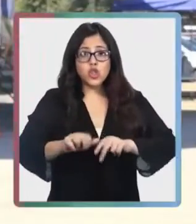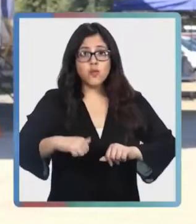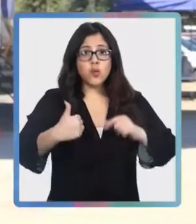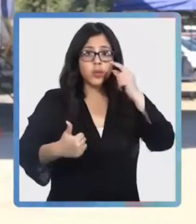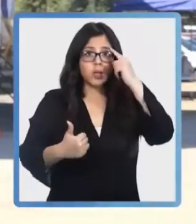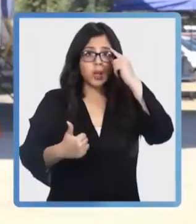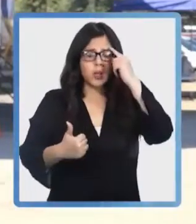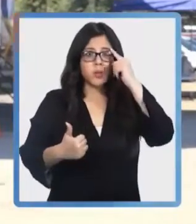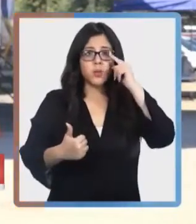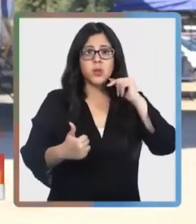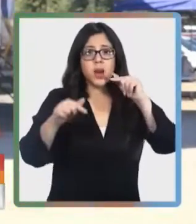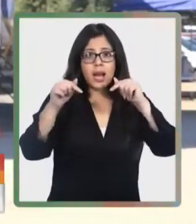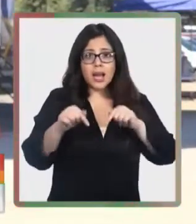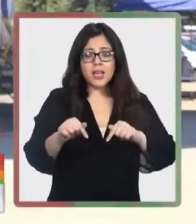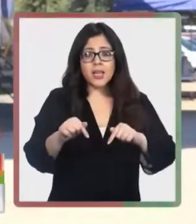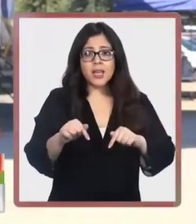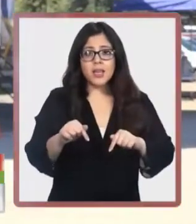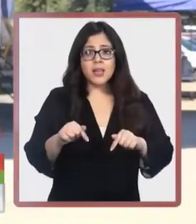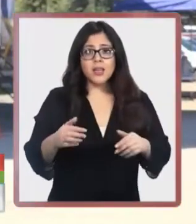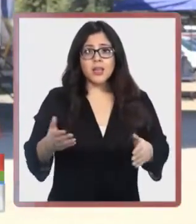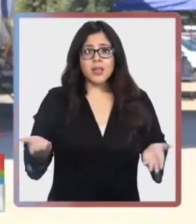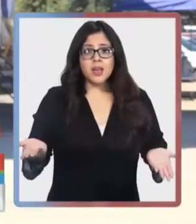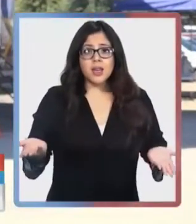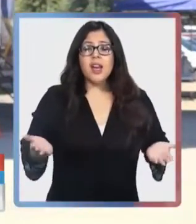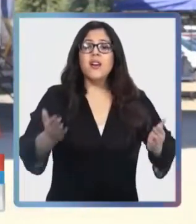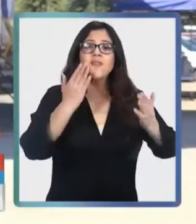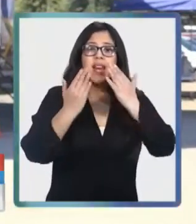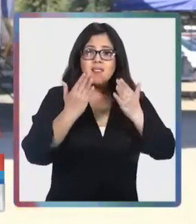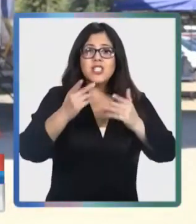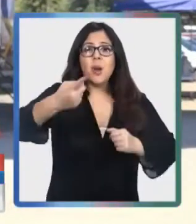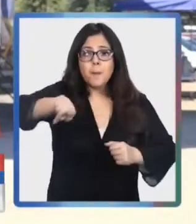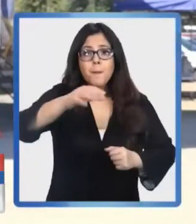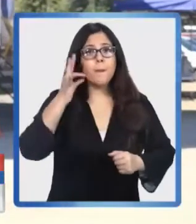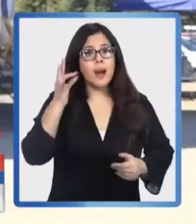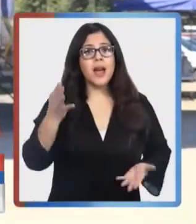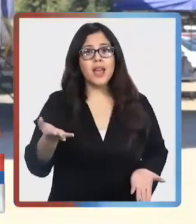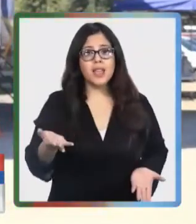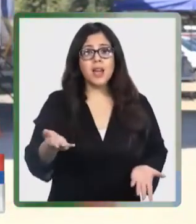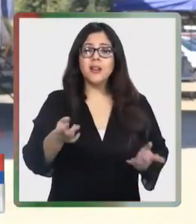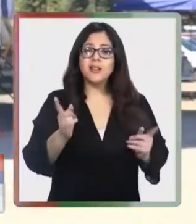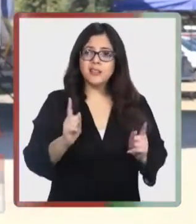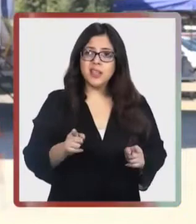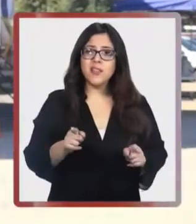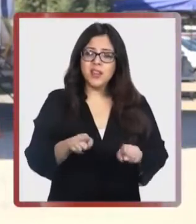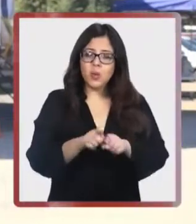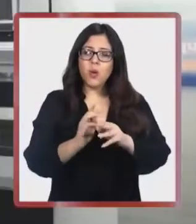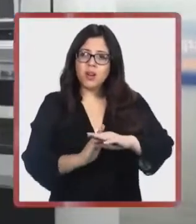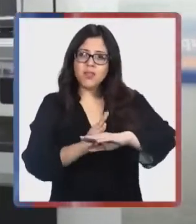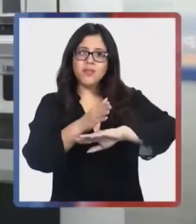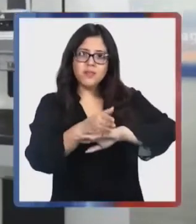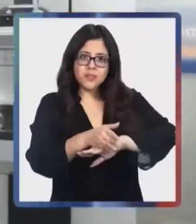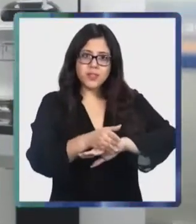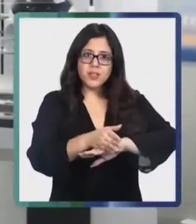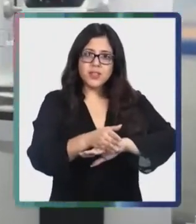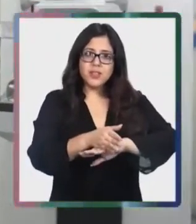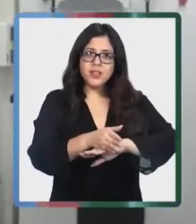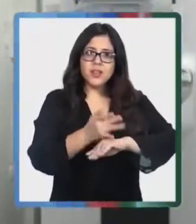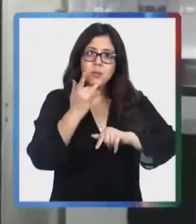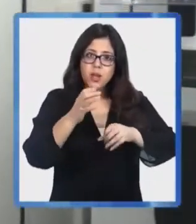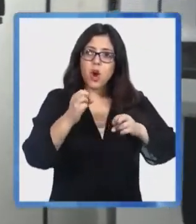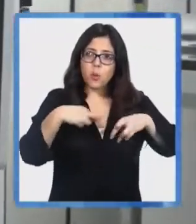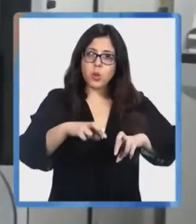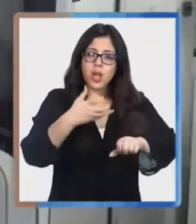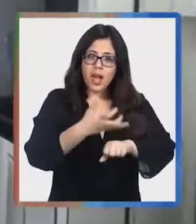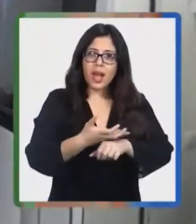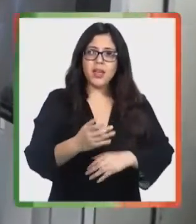voluntariamente aquí mismo para un beneficio para ellas tienen que acercarse ya que el estándar que ha dado esta